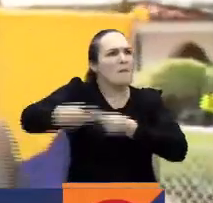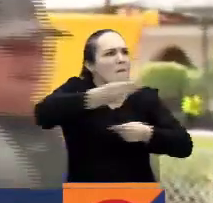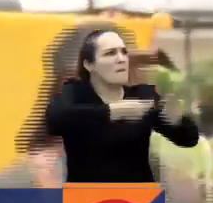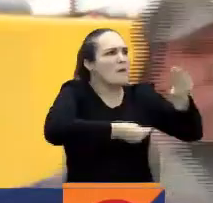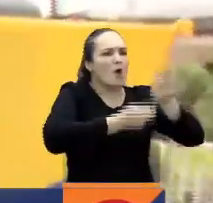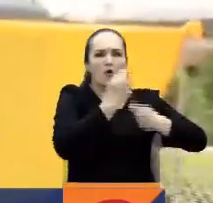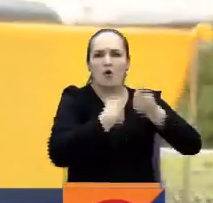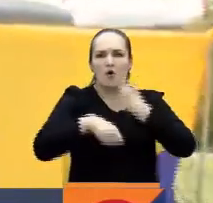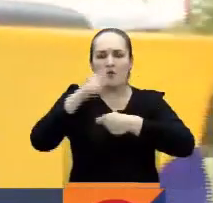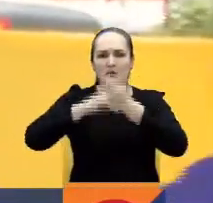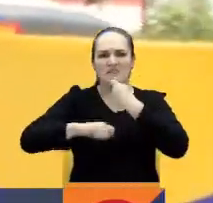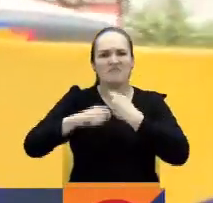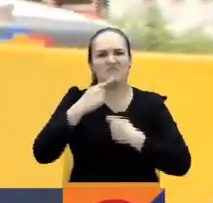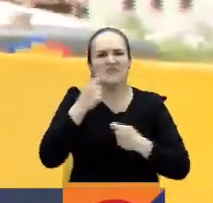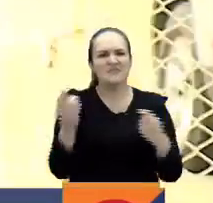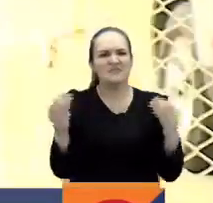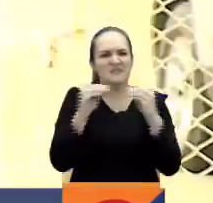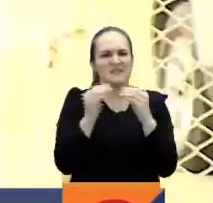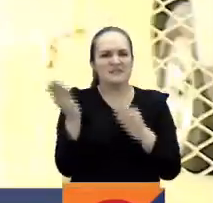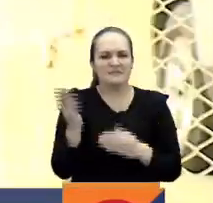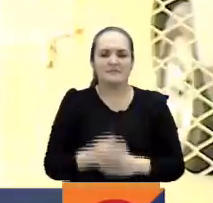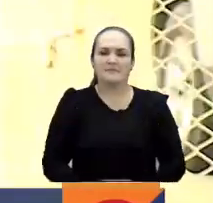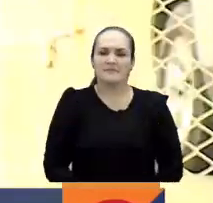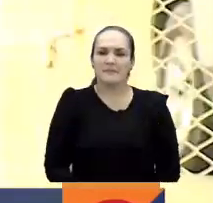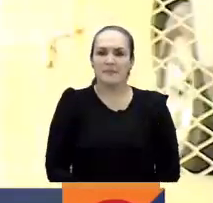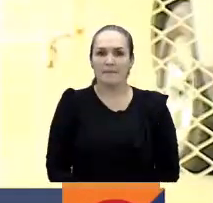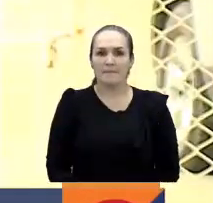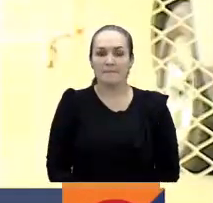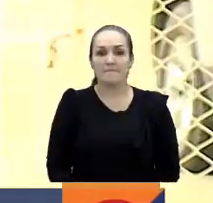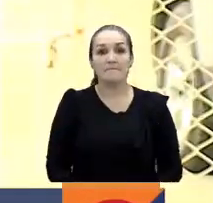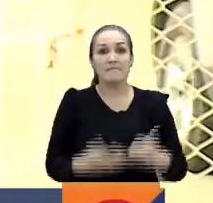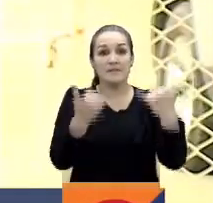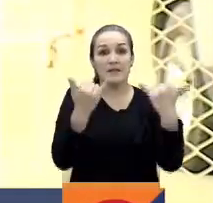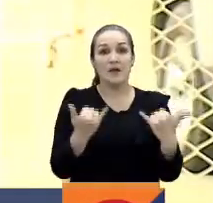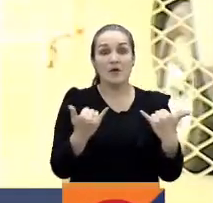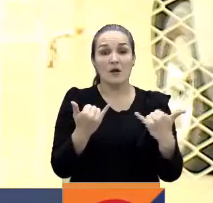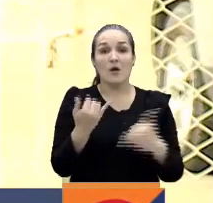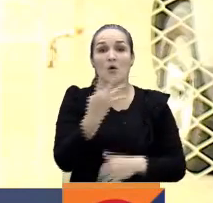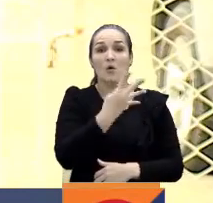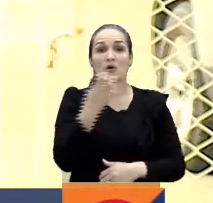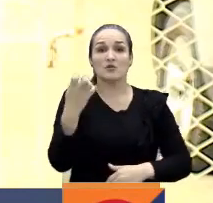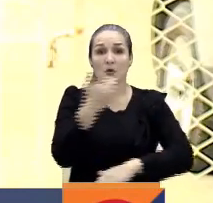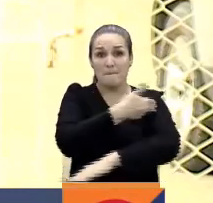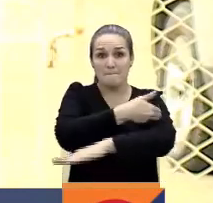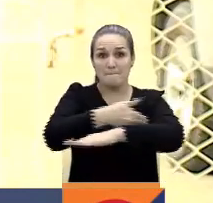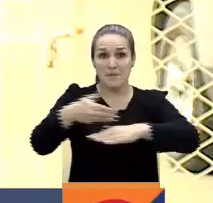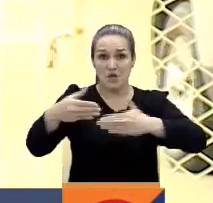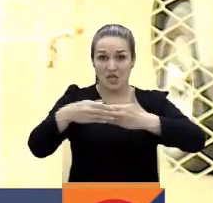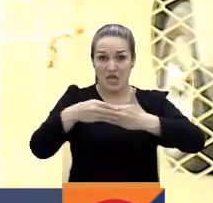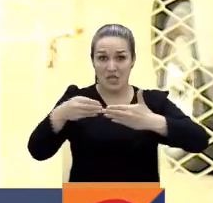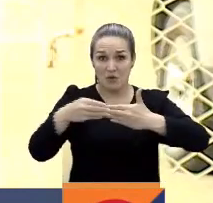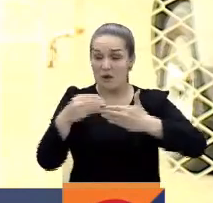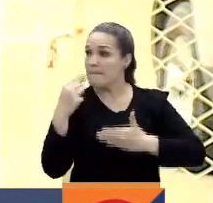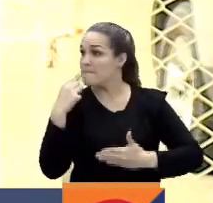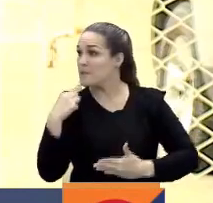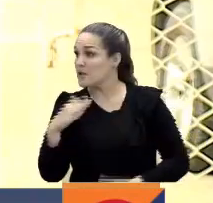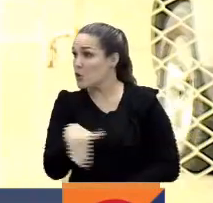dijo el presidente. Que ya no sean 400 millones de dólares, como el ministro de Comercio me dice,